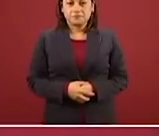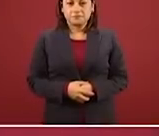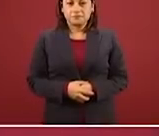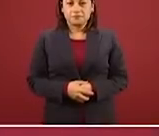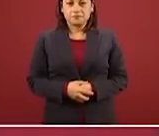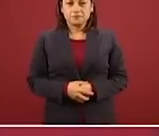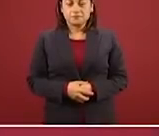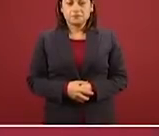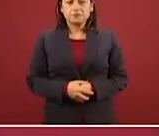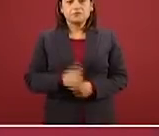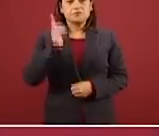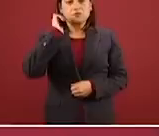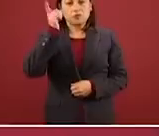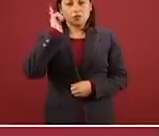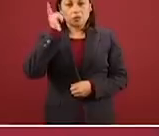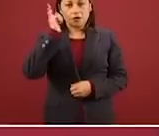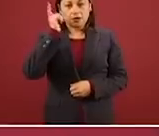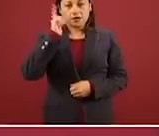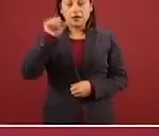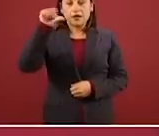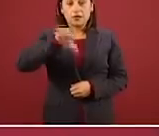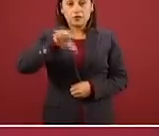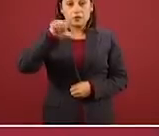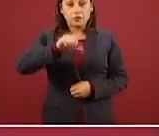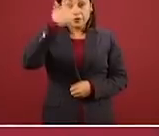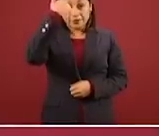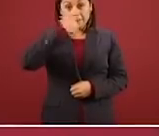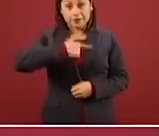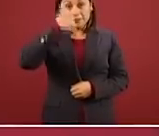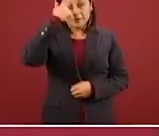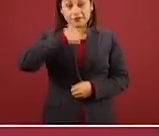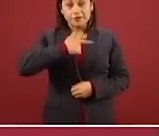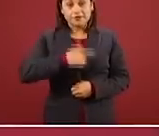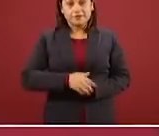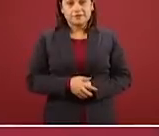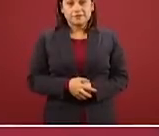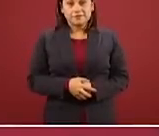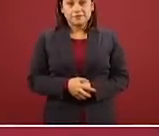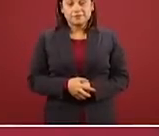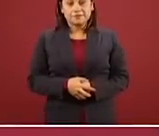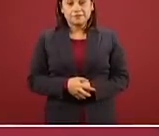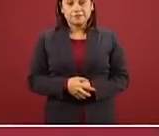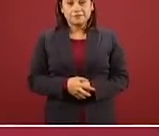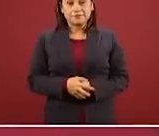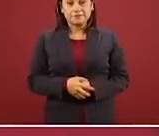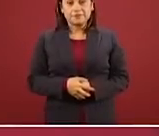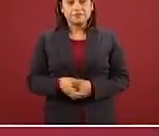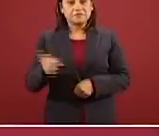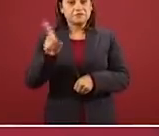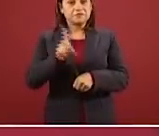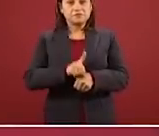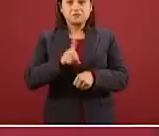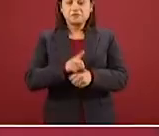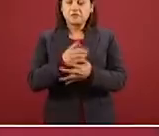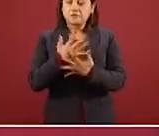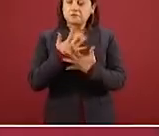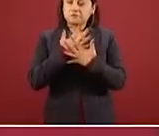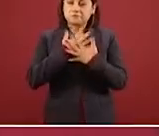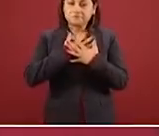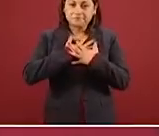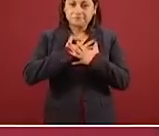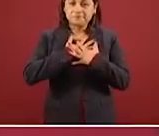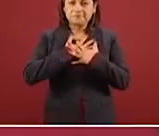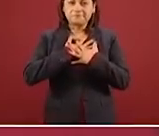este día por la noche pues sea un día de amor,